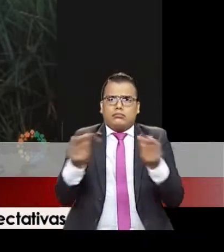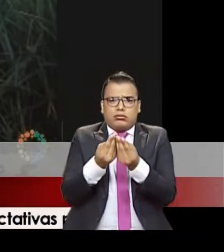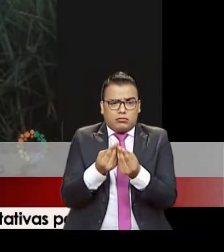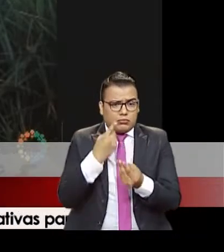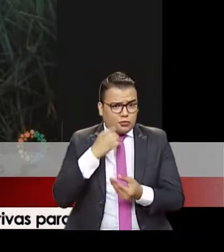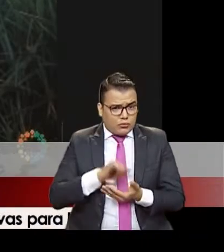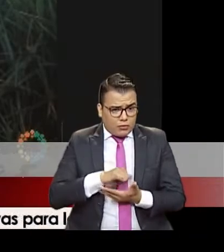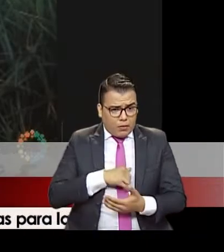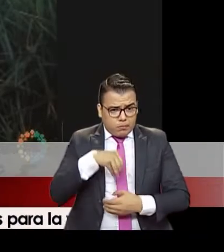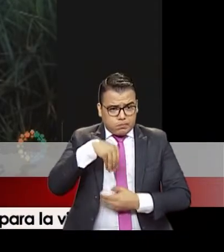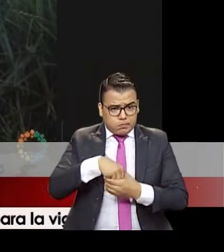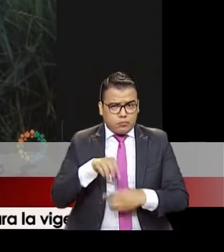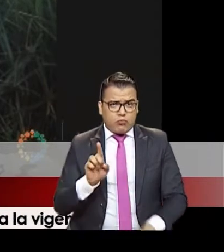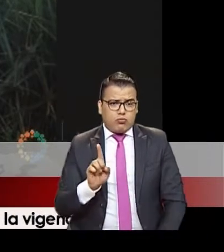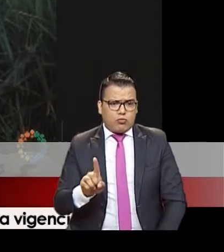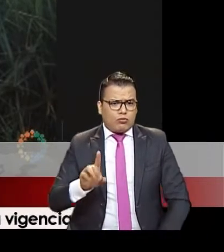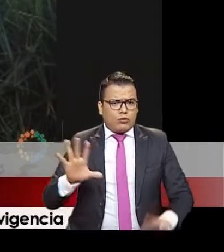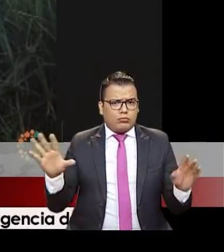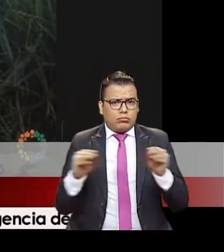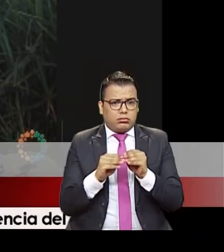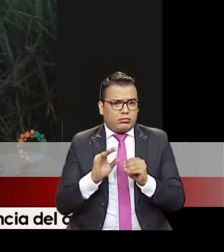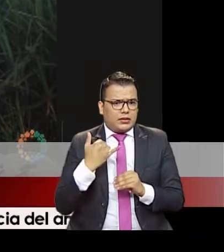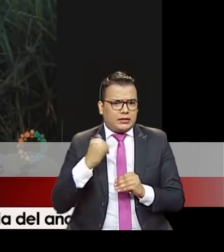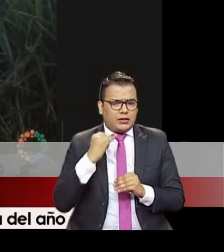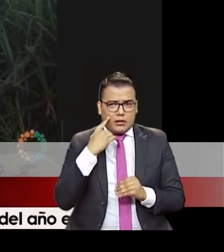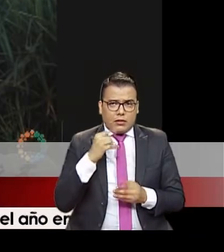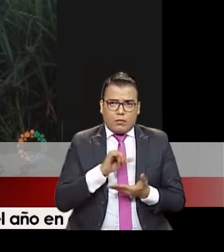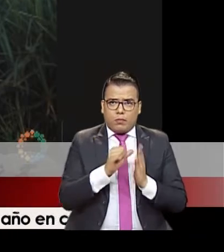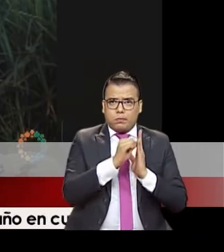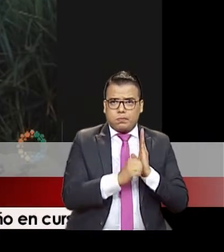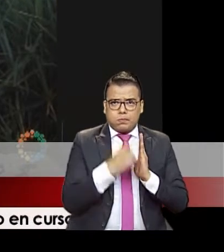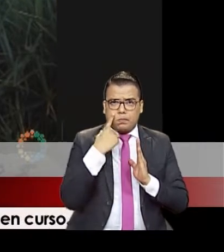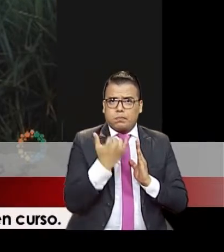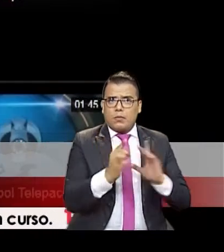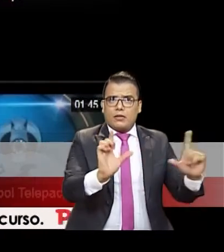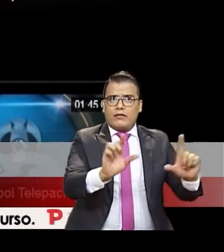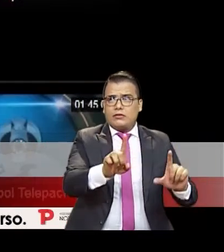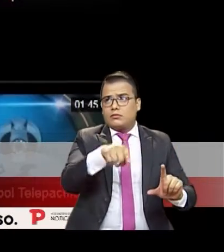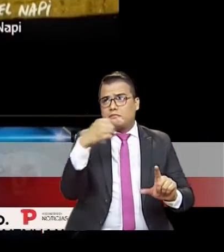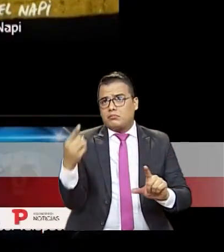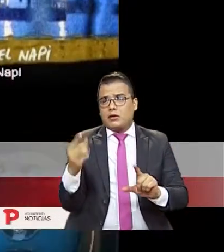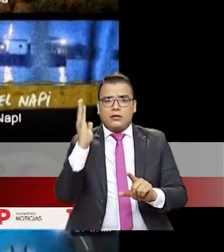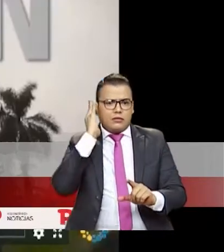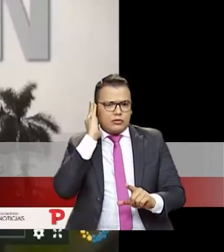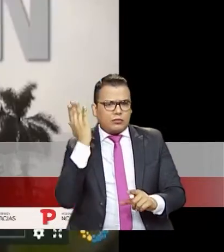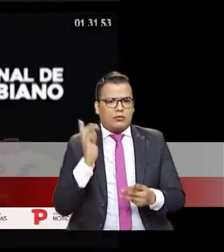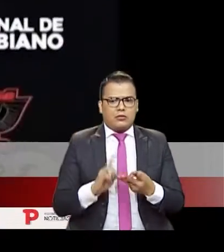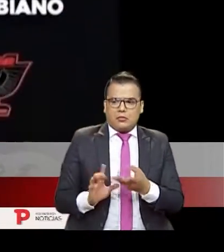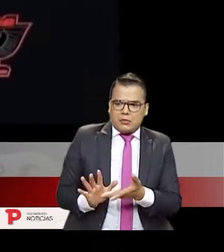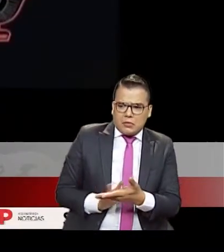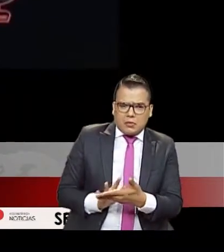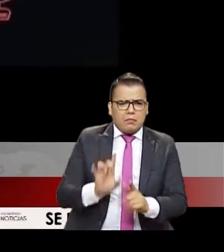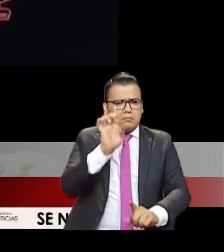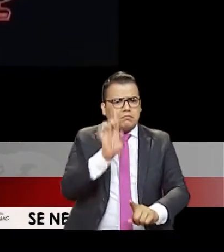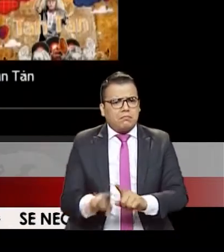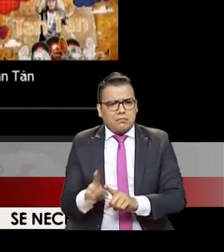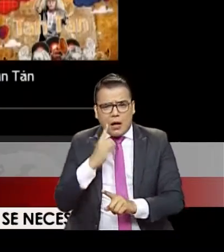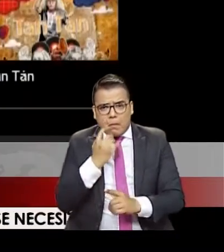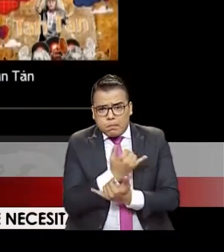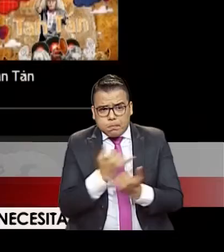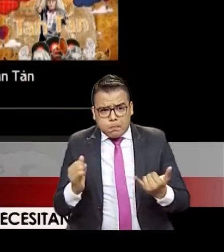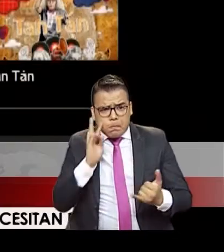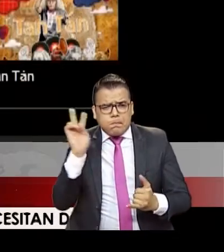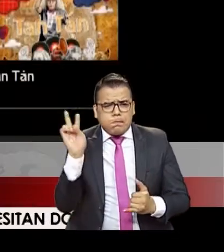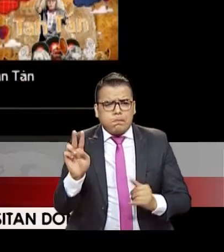llegaron a hacer como un único yo puedo ver este piensa en televisión bien sea en los dispositivos de comunicación